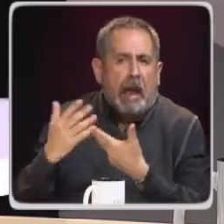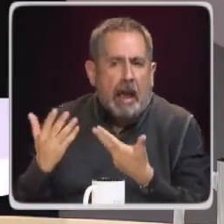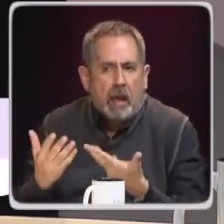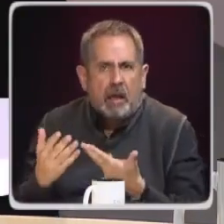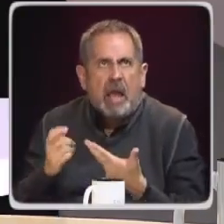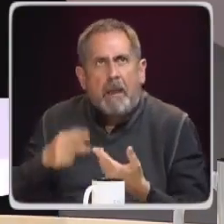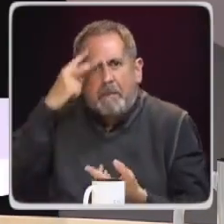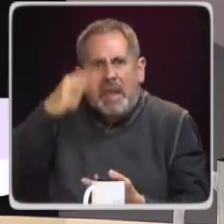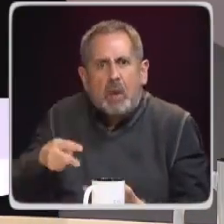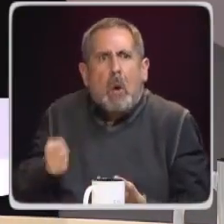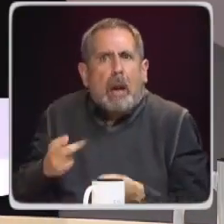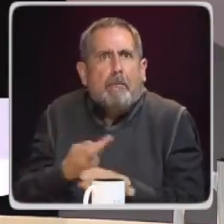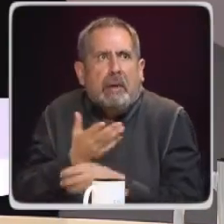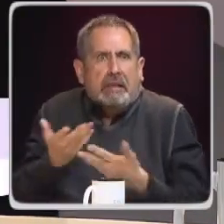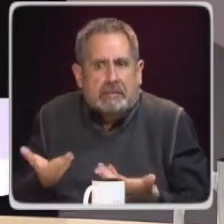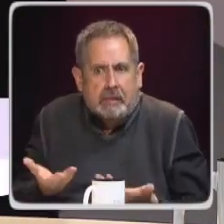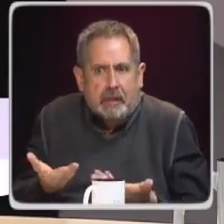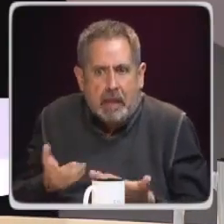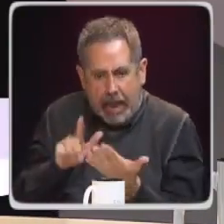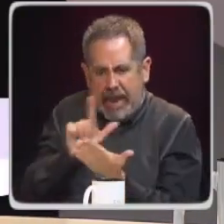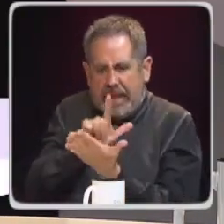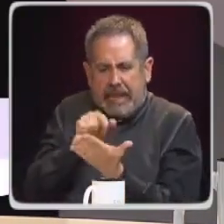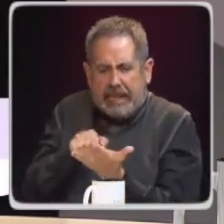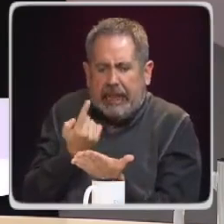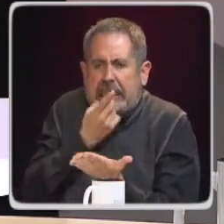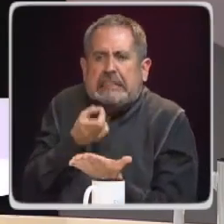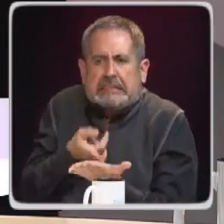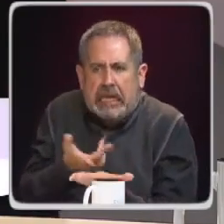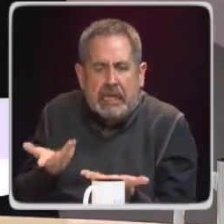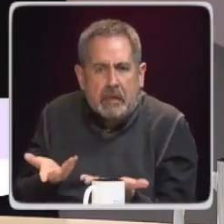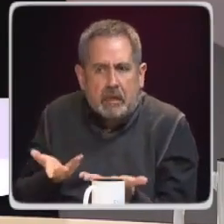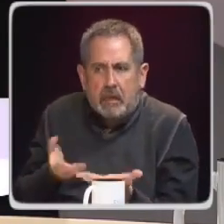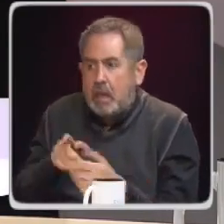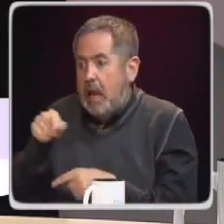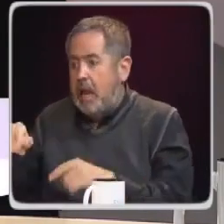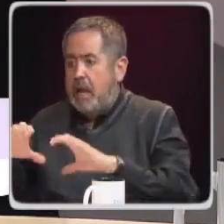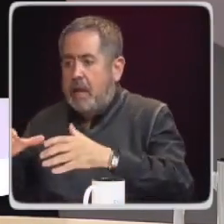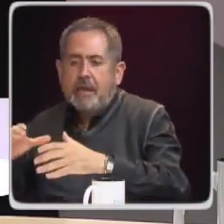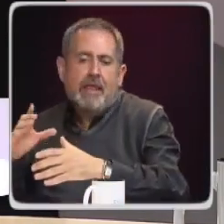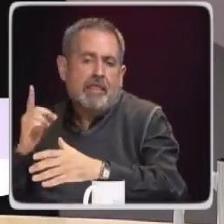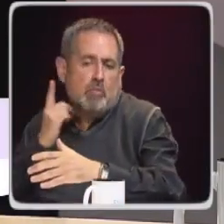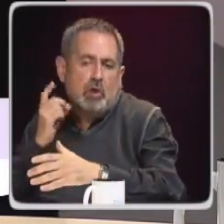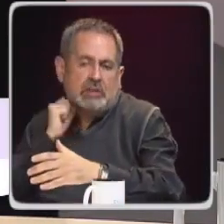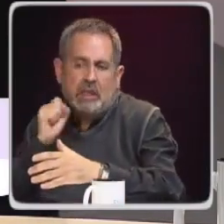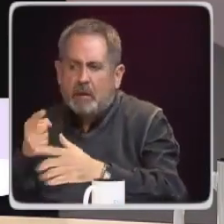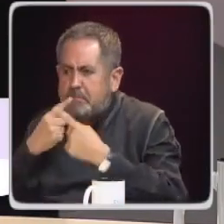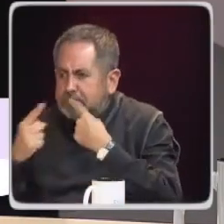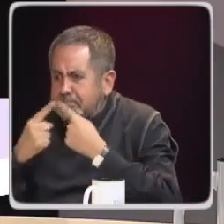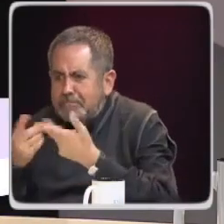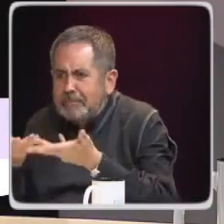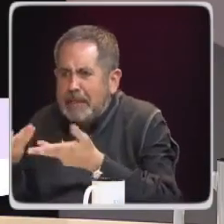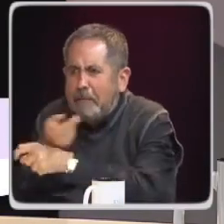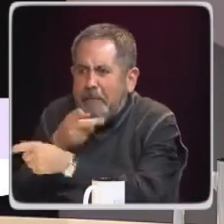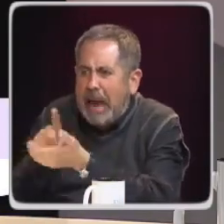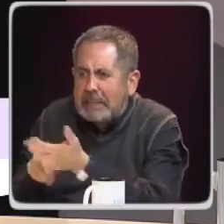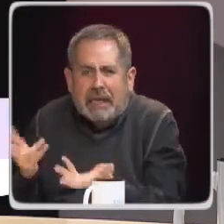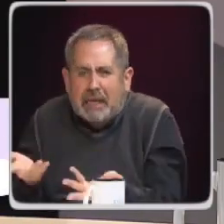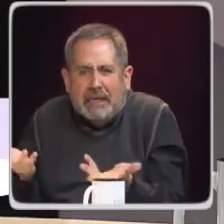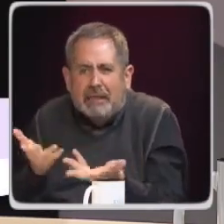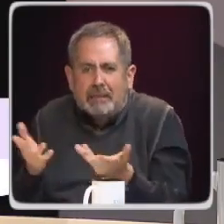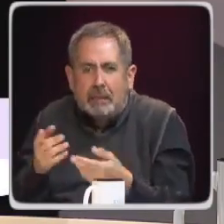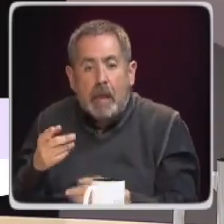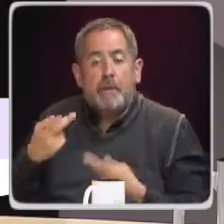en México, de qué plantea la ley al respecto, qué se está discutiendo en el Congreso y qué están discutiendo las